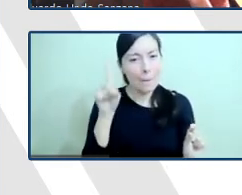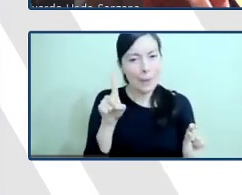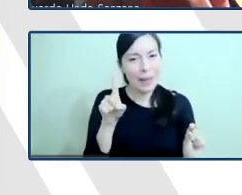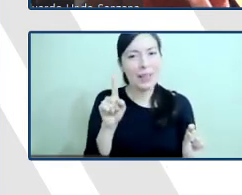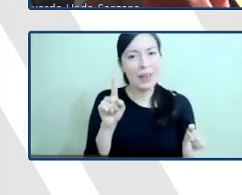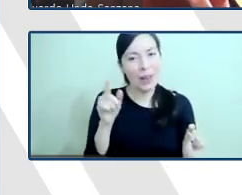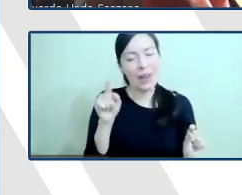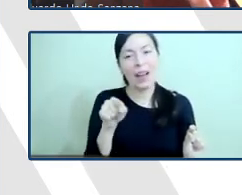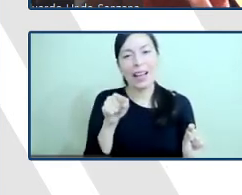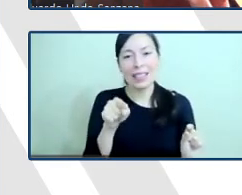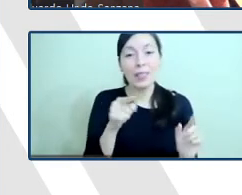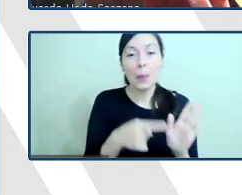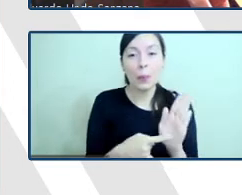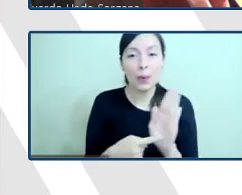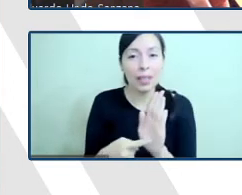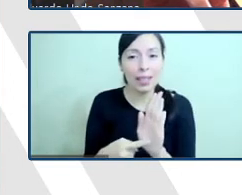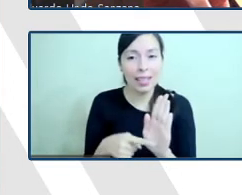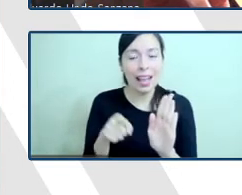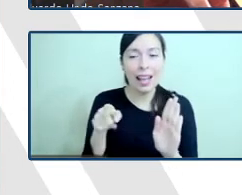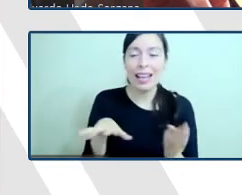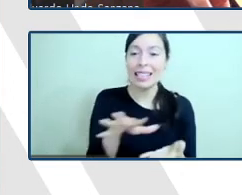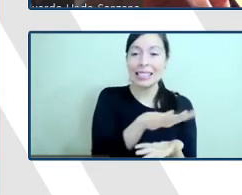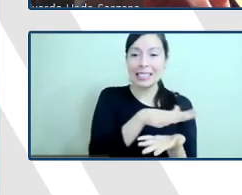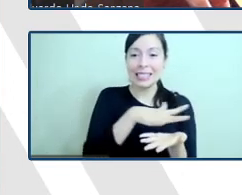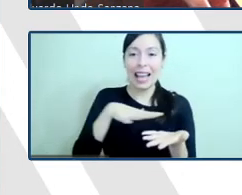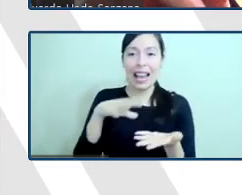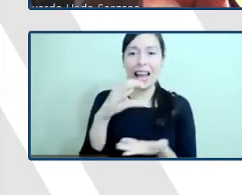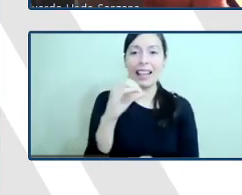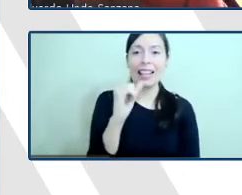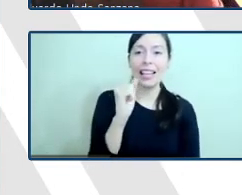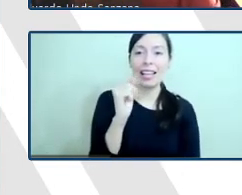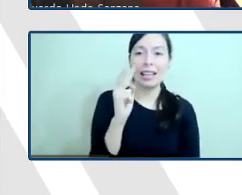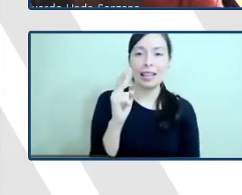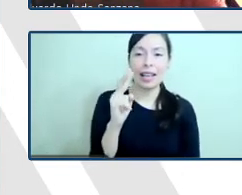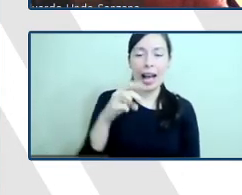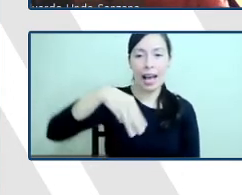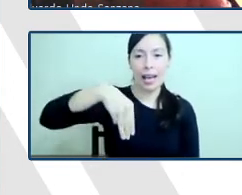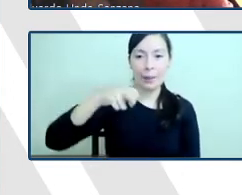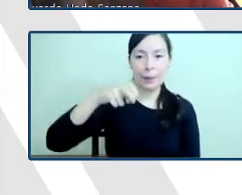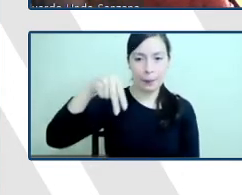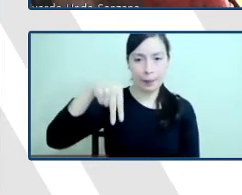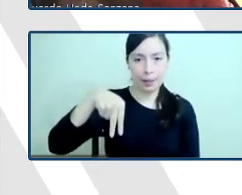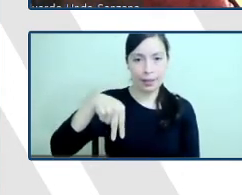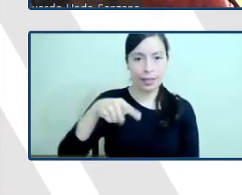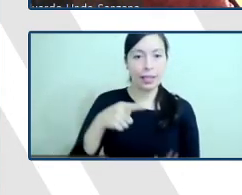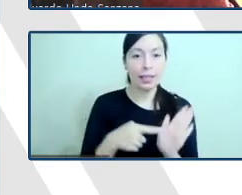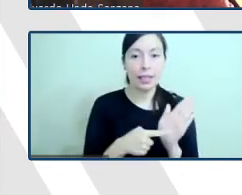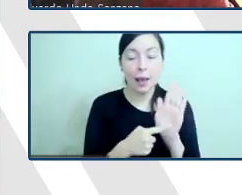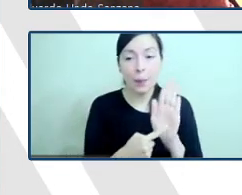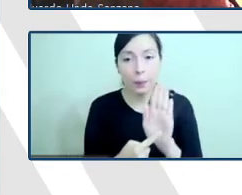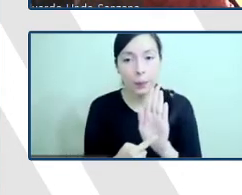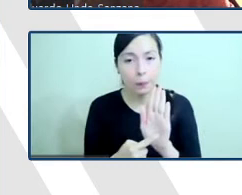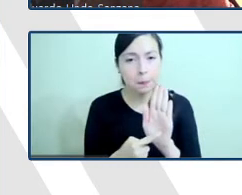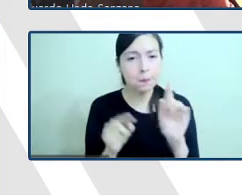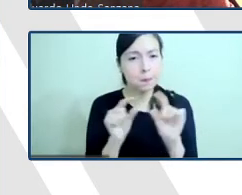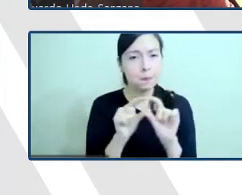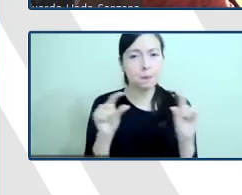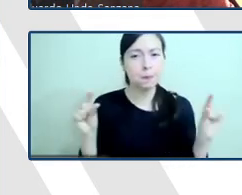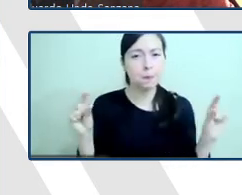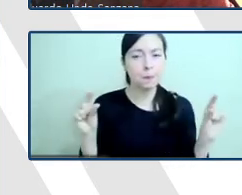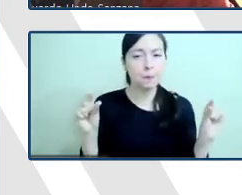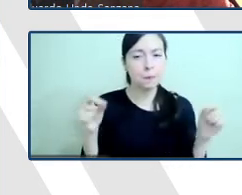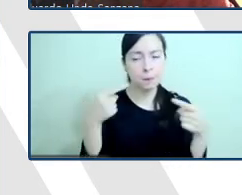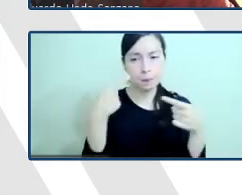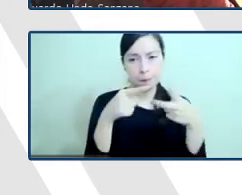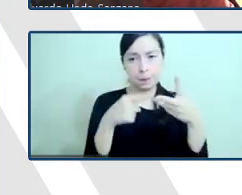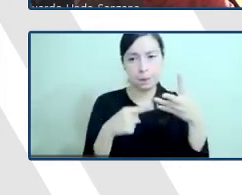en Salar del Carmen, en particular. Y esta lámina, bueno, cuenta varias cosas respecto a las estaciones, pero lo que